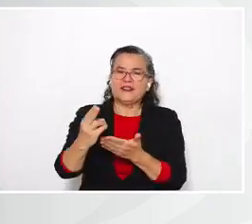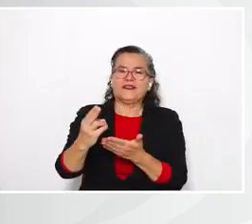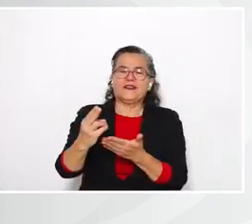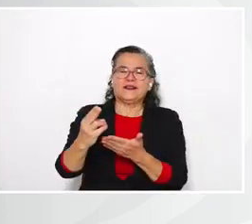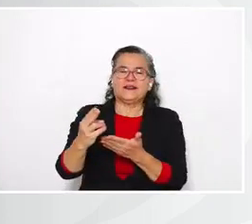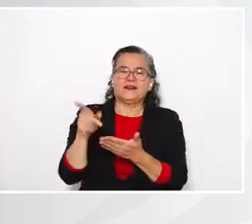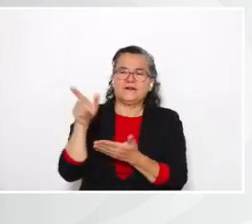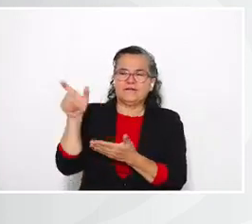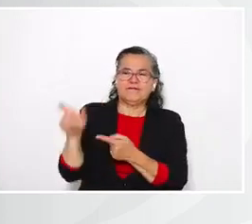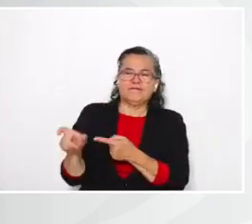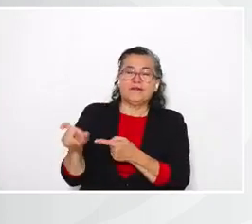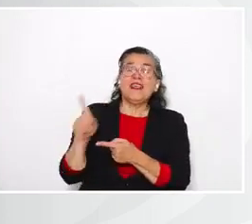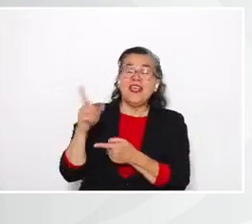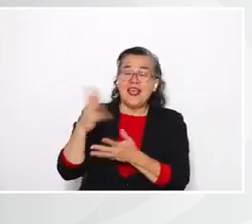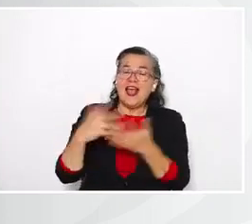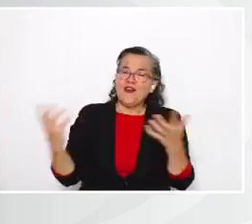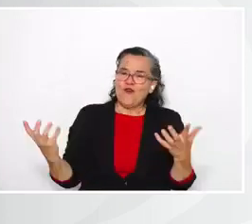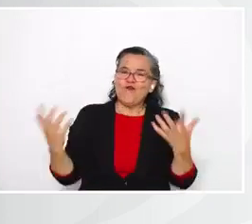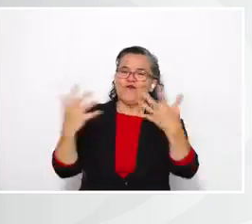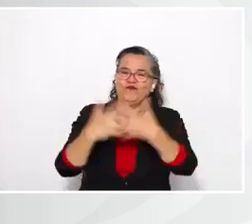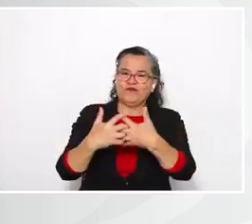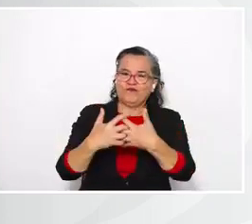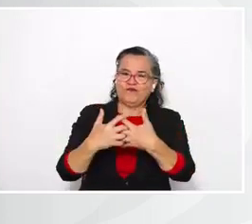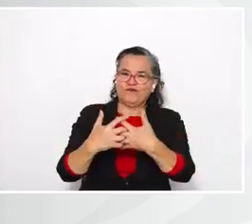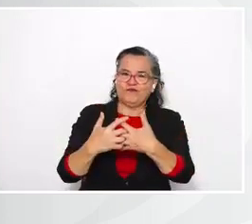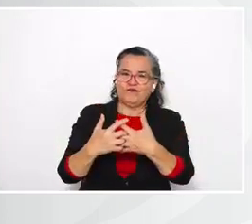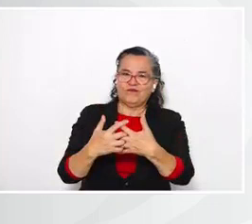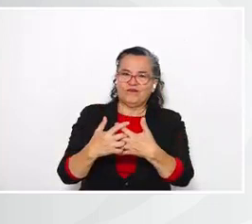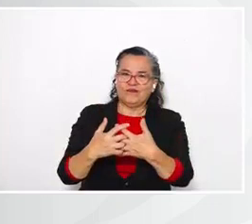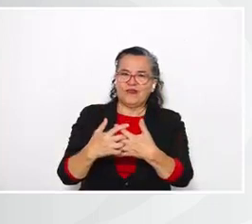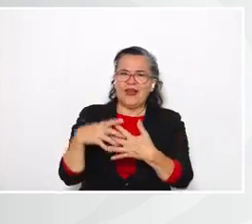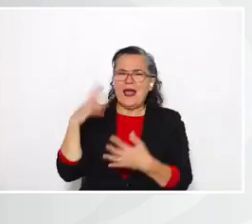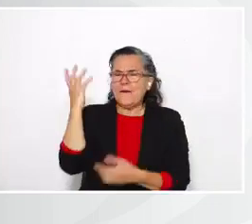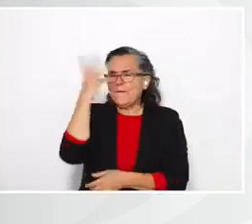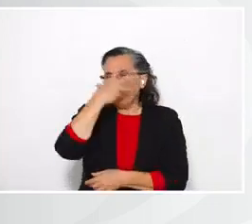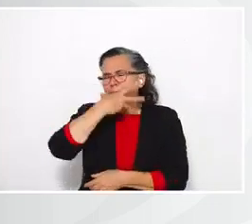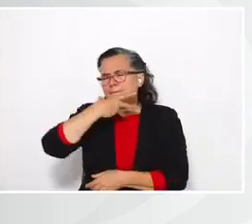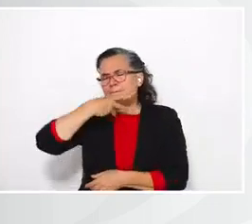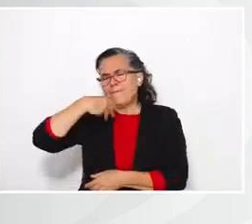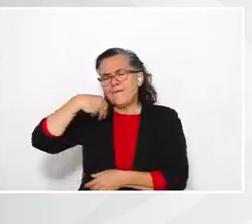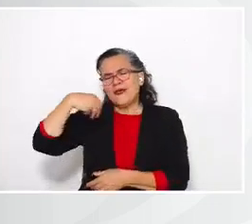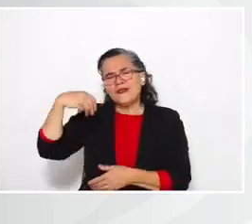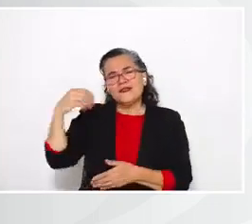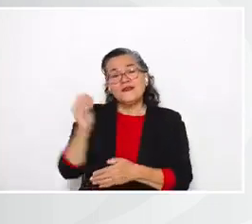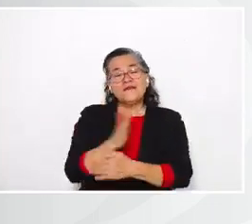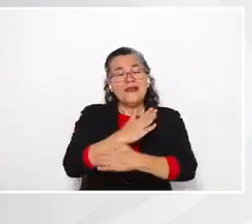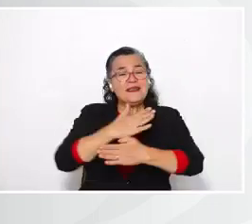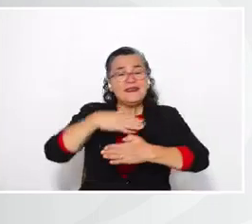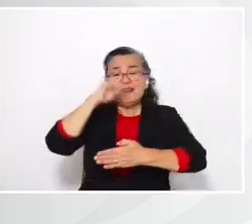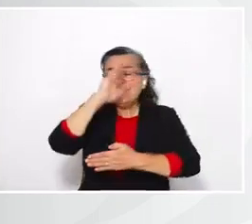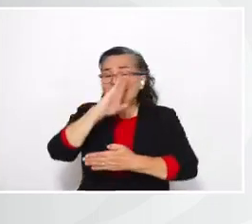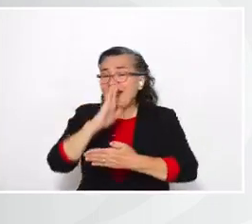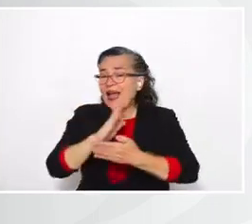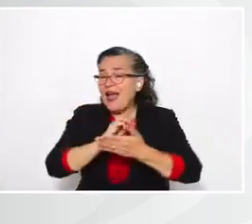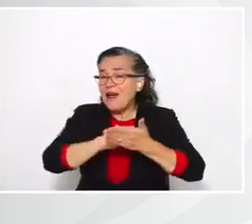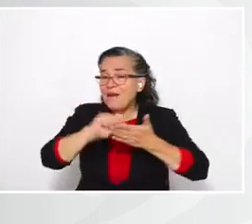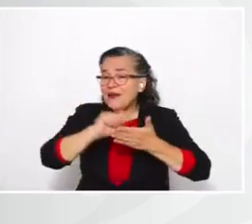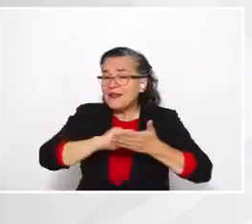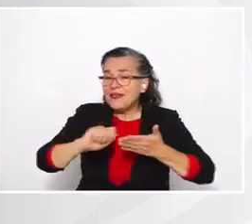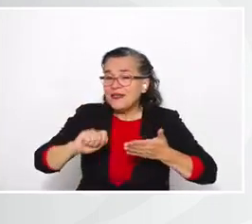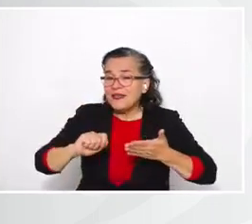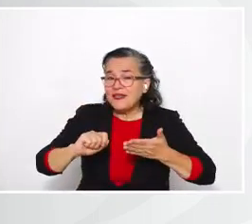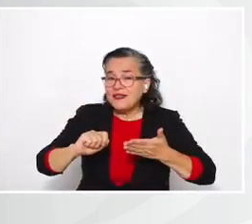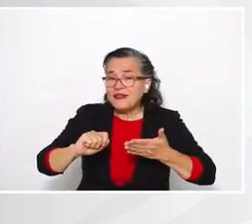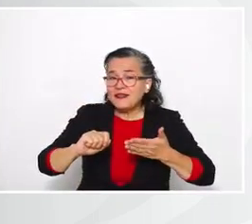coincidimos. ¿En qué? La más bella canción jamás escrita es Mille